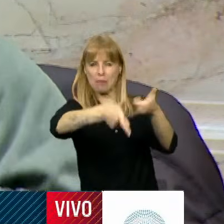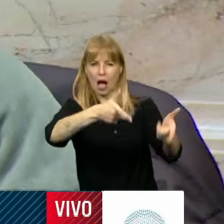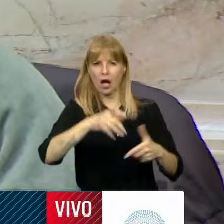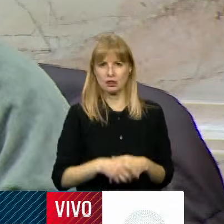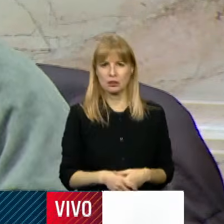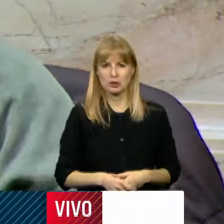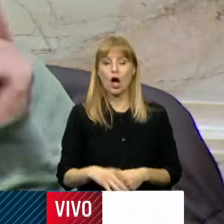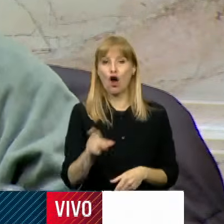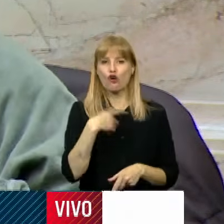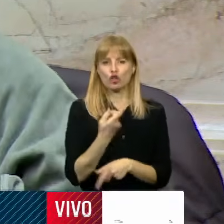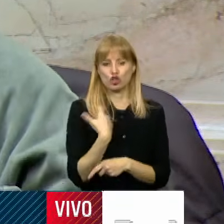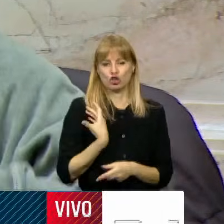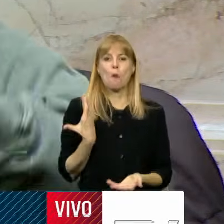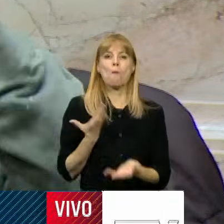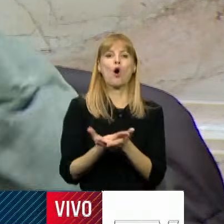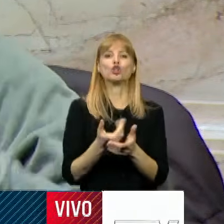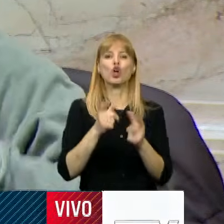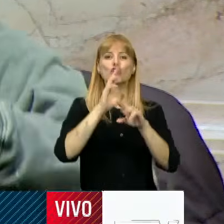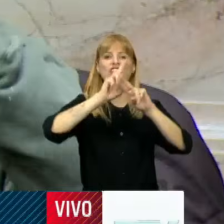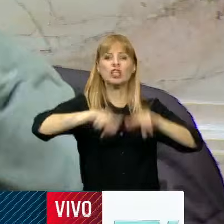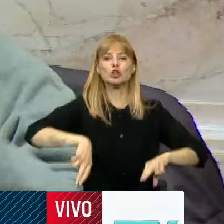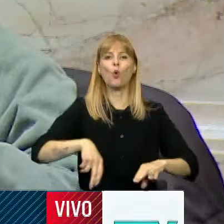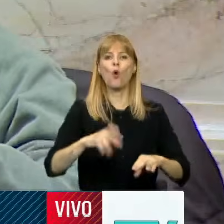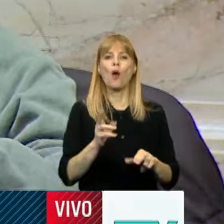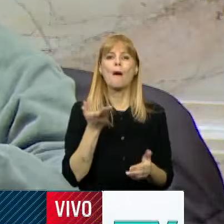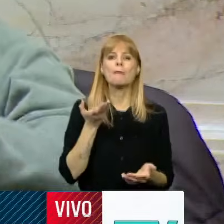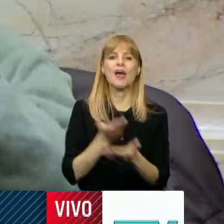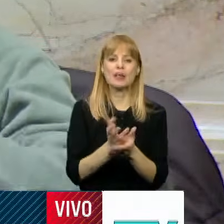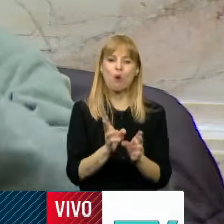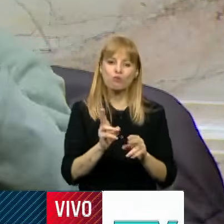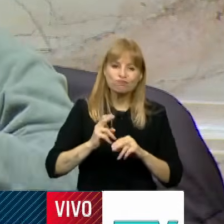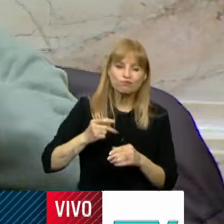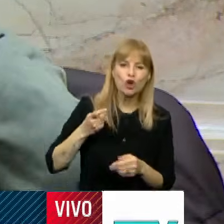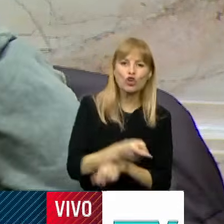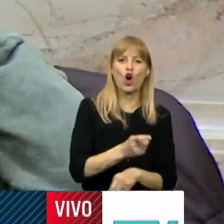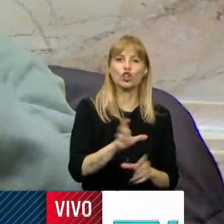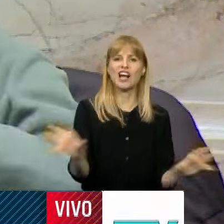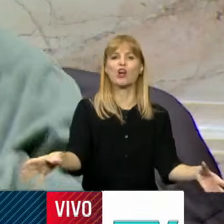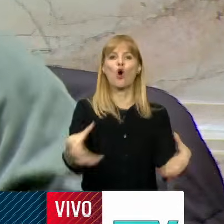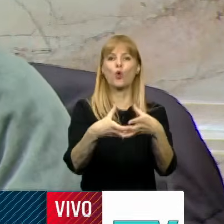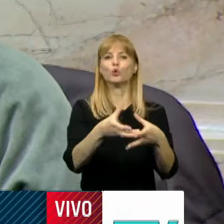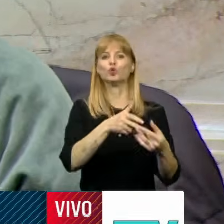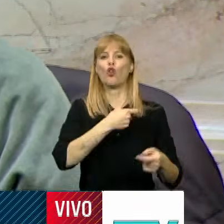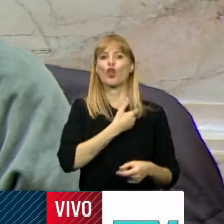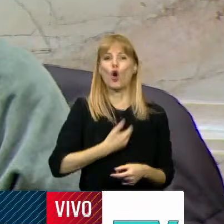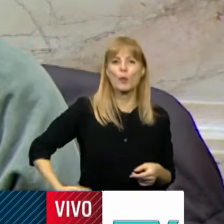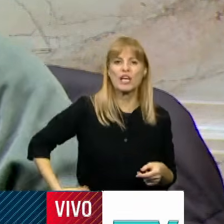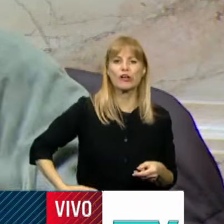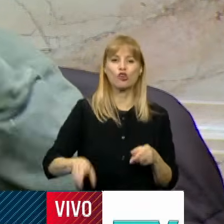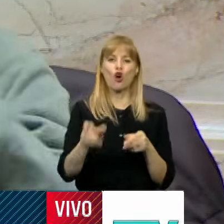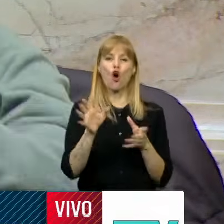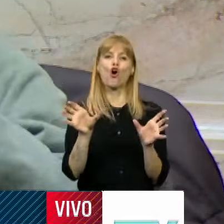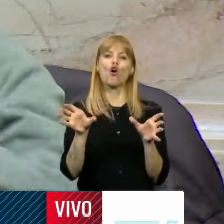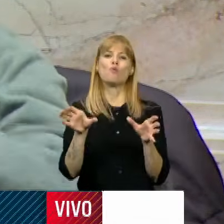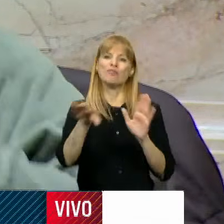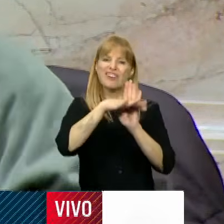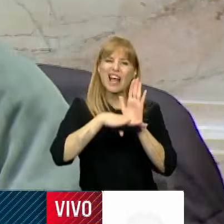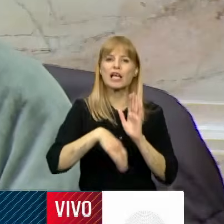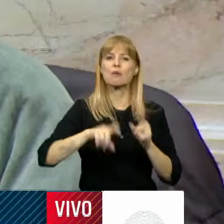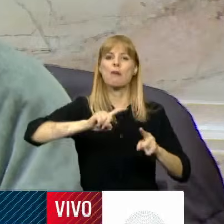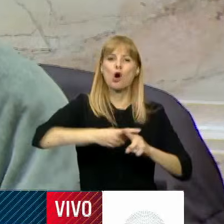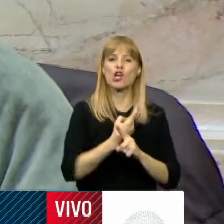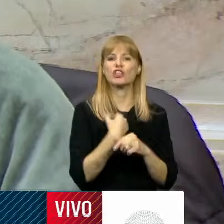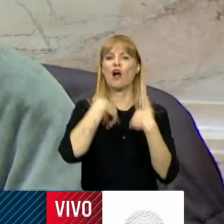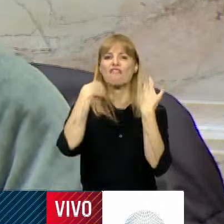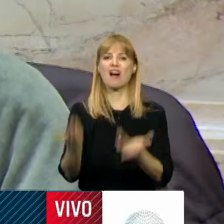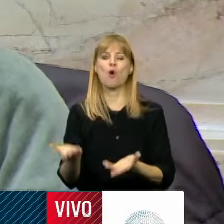esta moción de censura la hacemos desde una impugnación al conjunto de este gobierno, de este régimen político, al servicio del Fondo